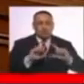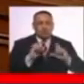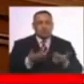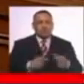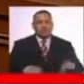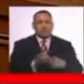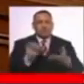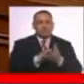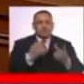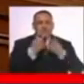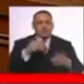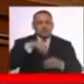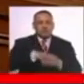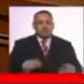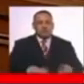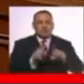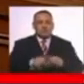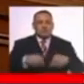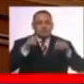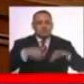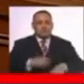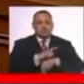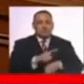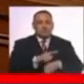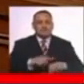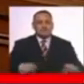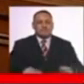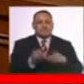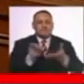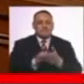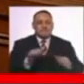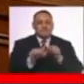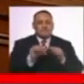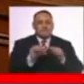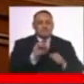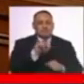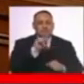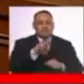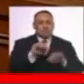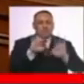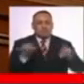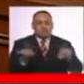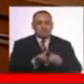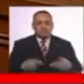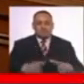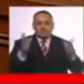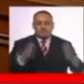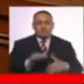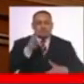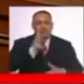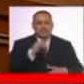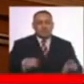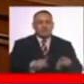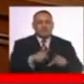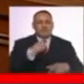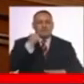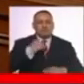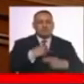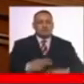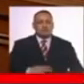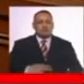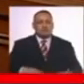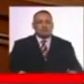aunque salven su voto, a no ser que renuncien inmediatamente. Este artículo 128 y las graves violaciones de derechos